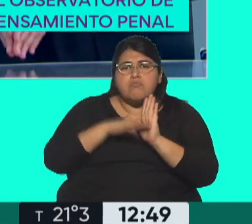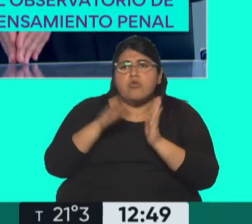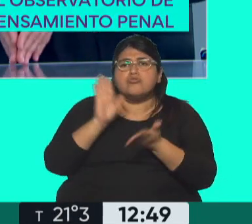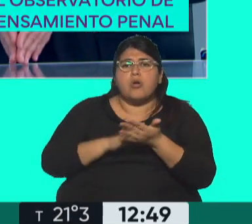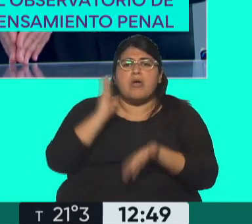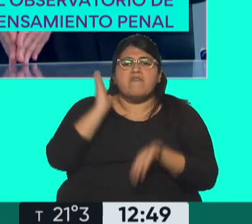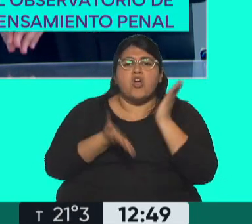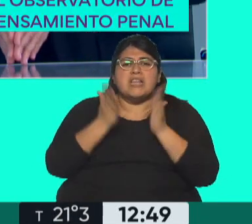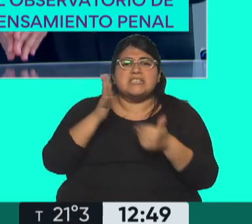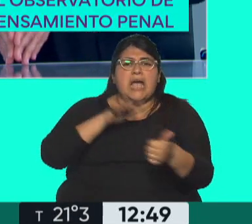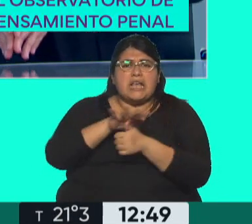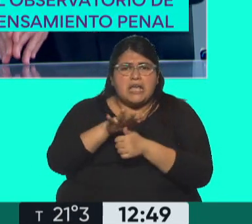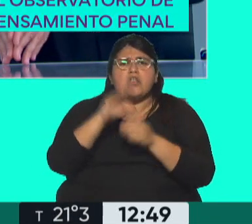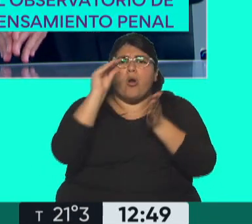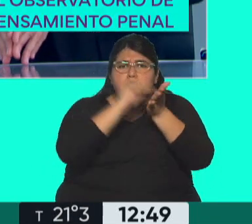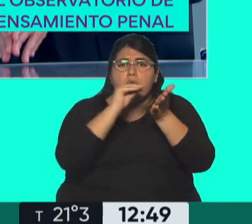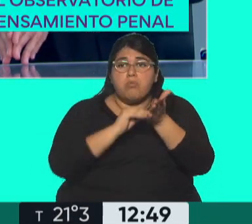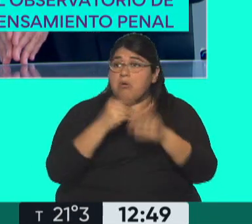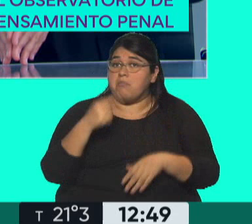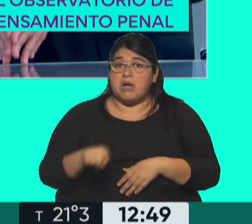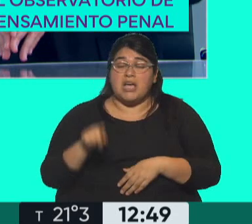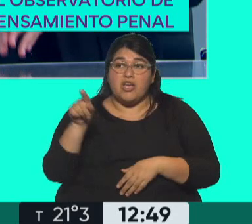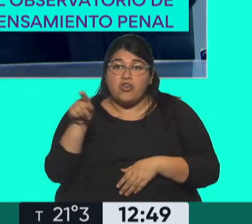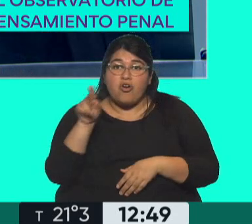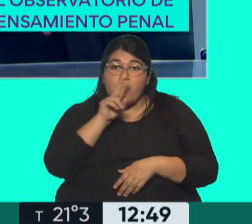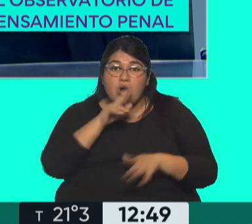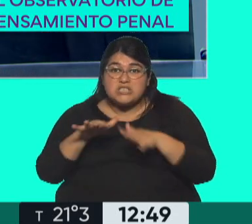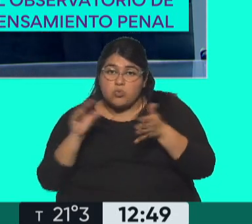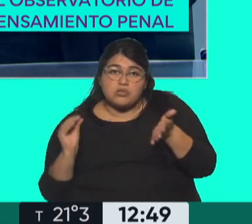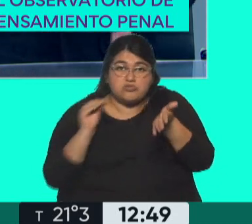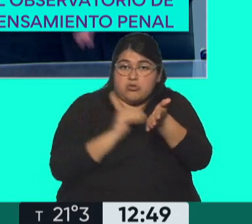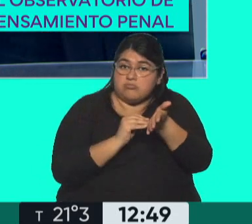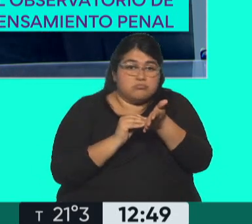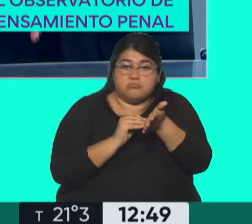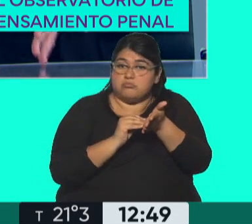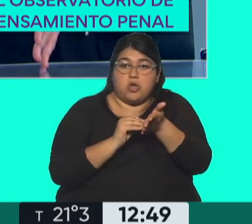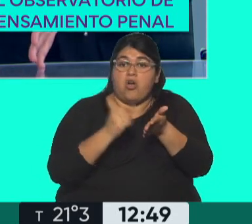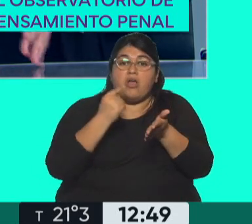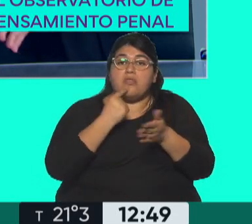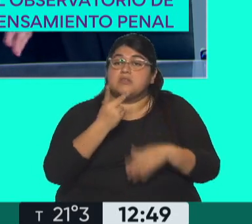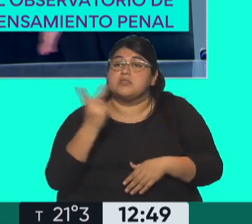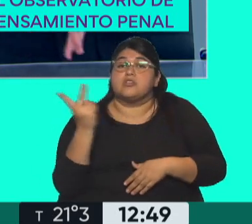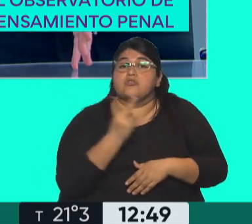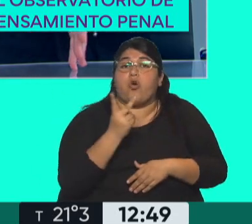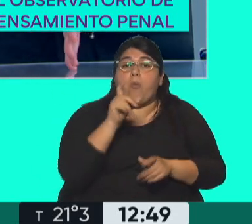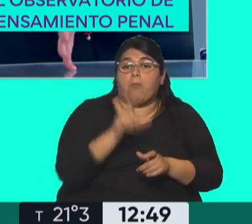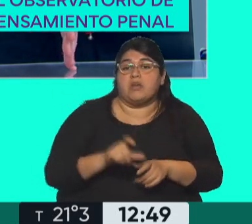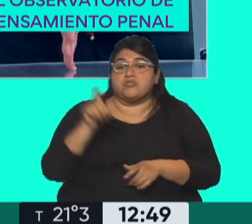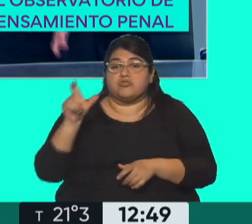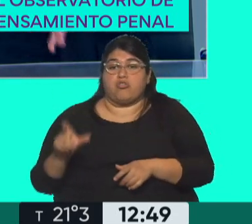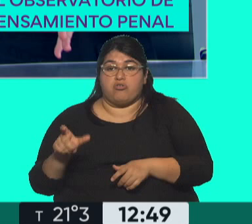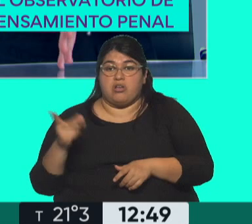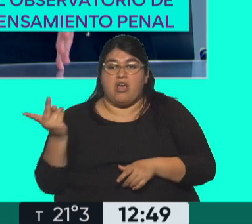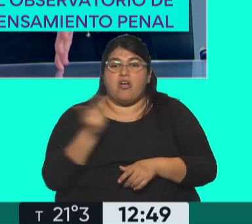después no la aplica. No la aplica. Por el contrario, habla de una relación de paridad entre dos personas que no eran